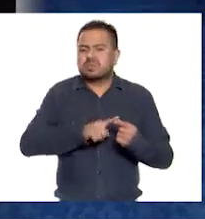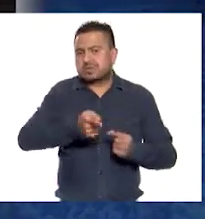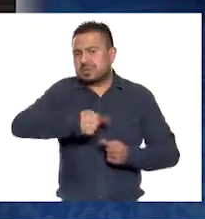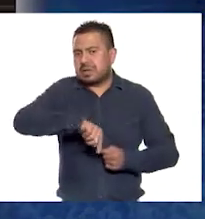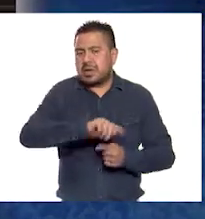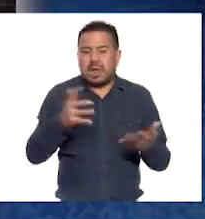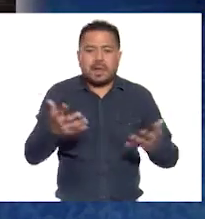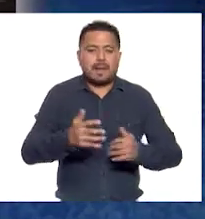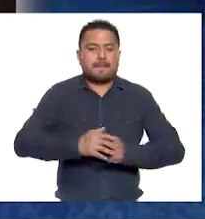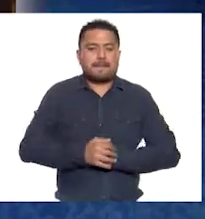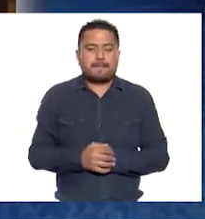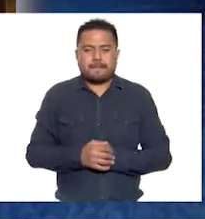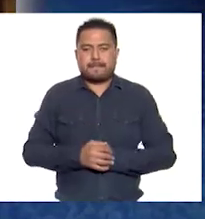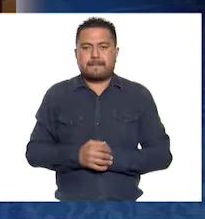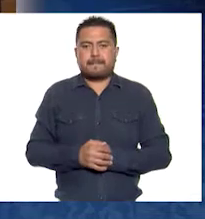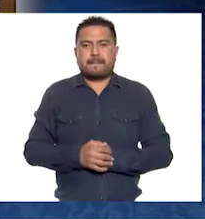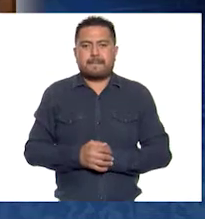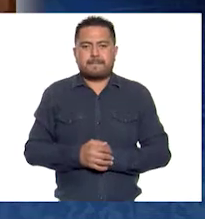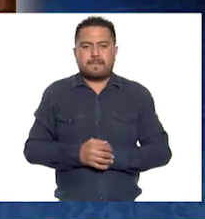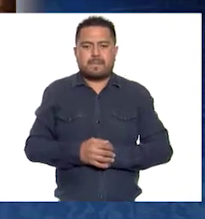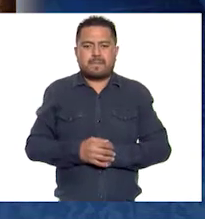practican.